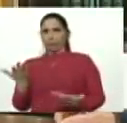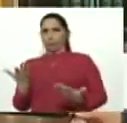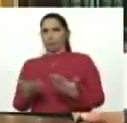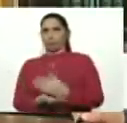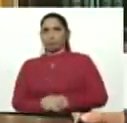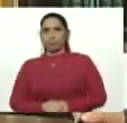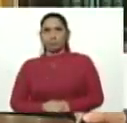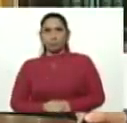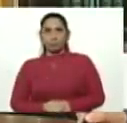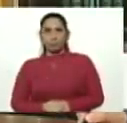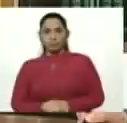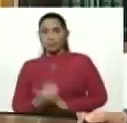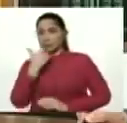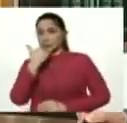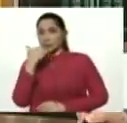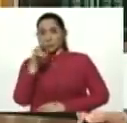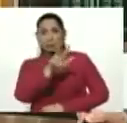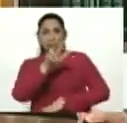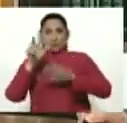Han llegado a